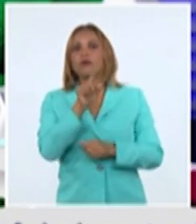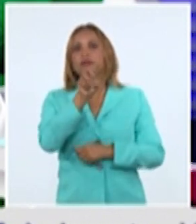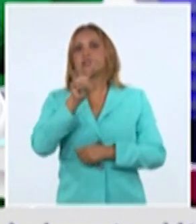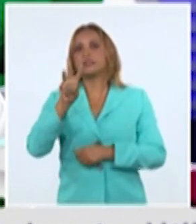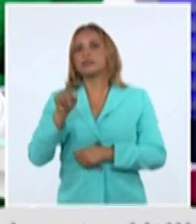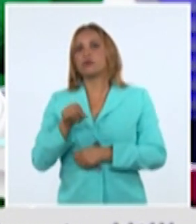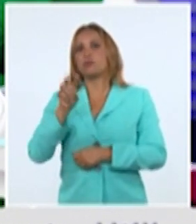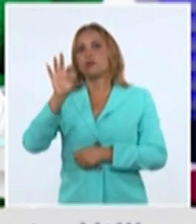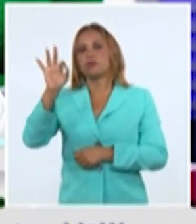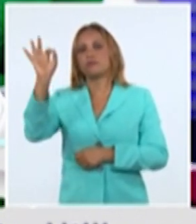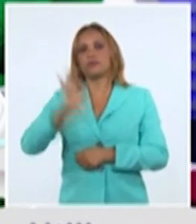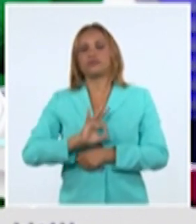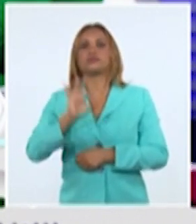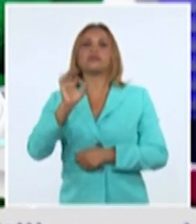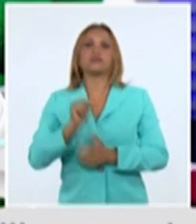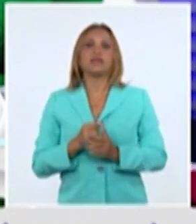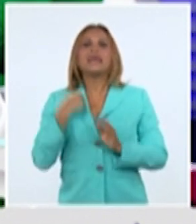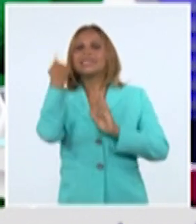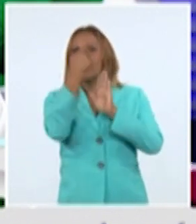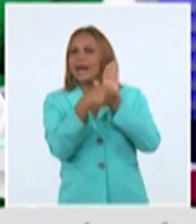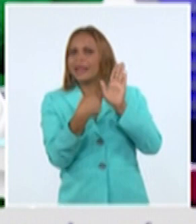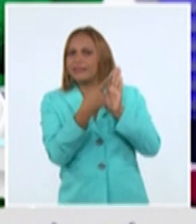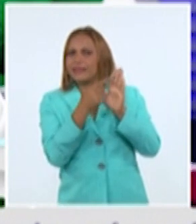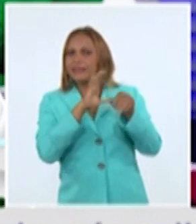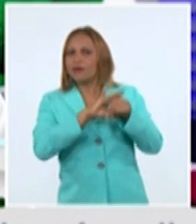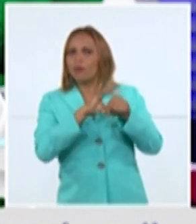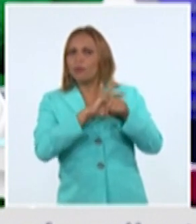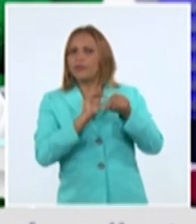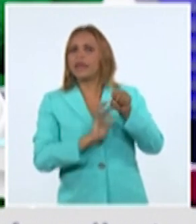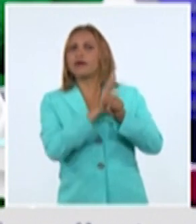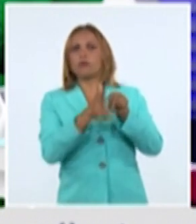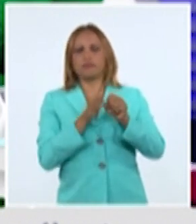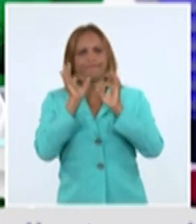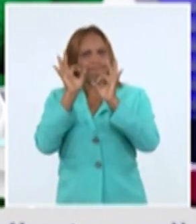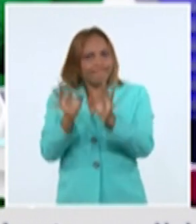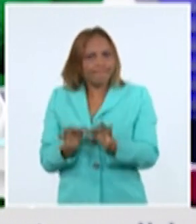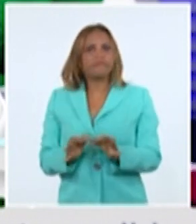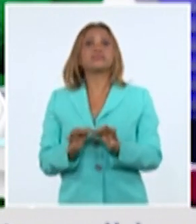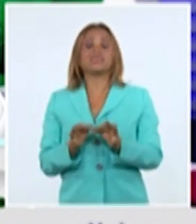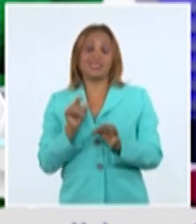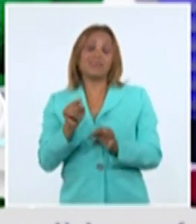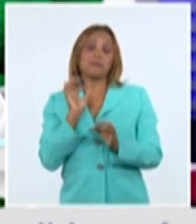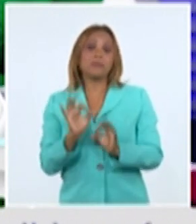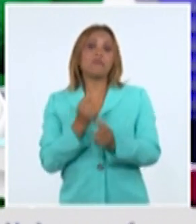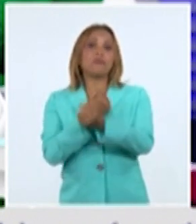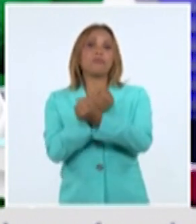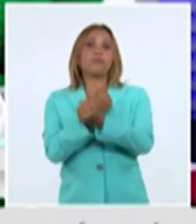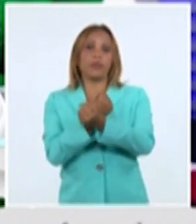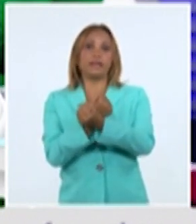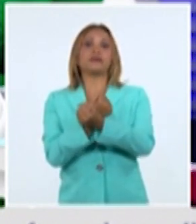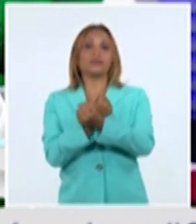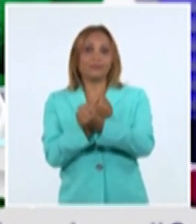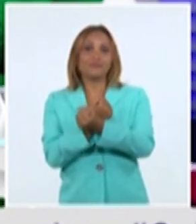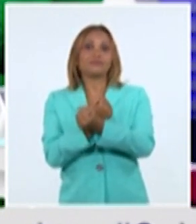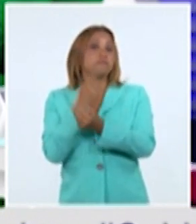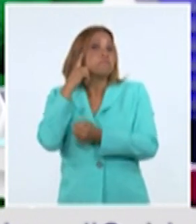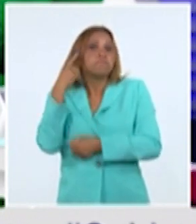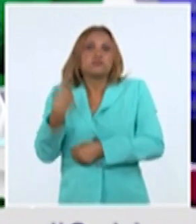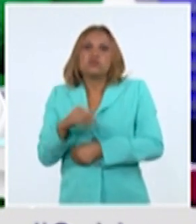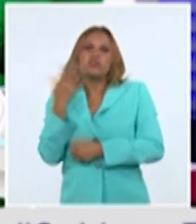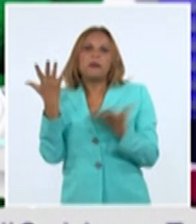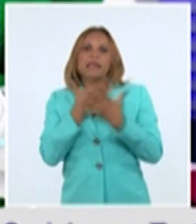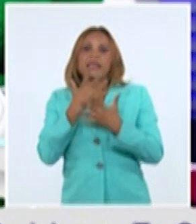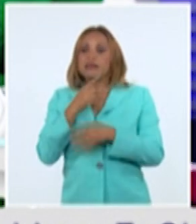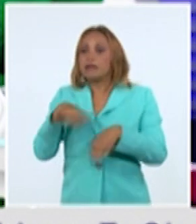13,8%. Es una característica de esta enfermedad que la hace muy riesgosa, porque usted no sabe quién pueda